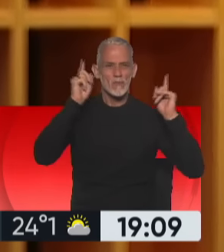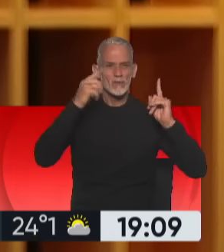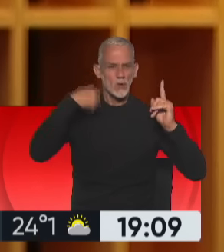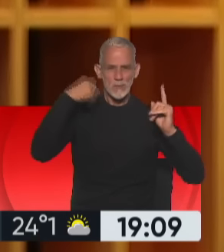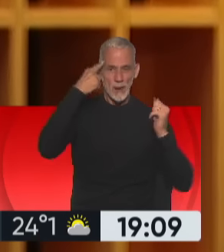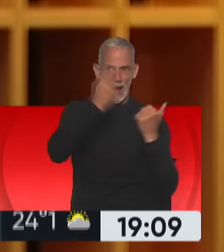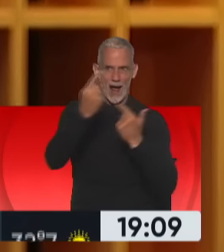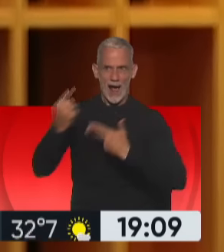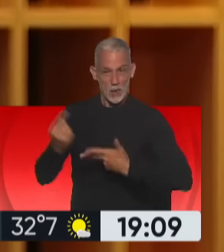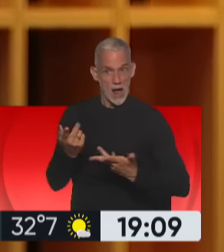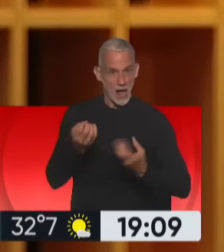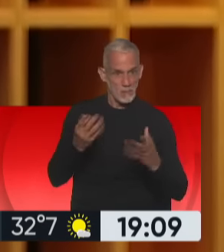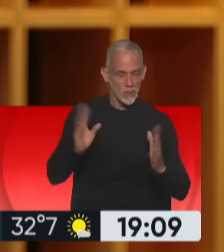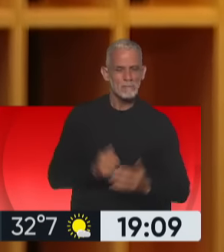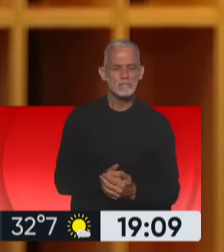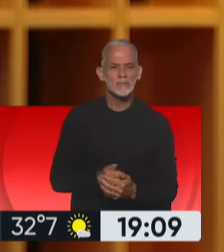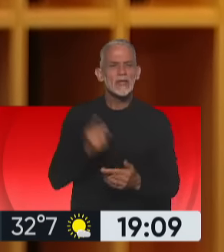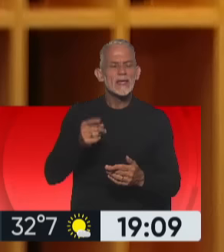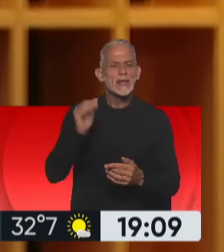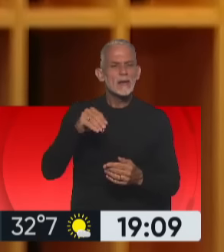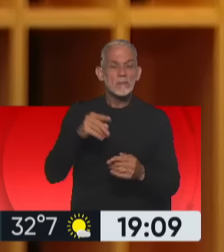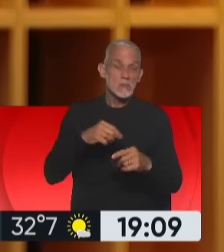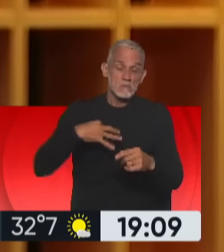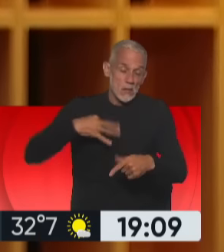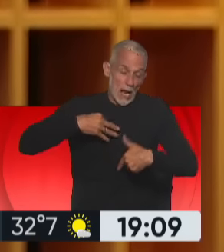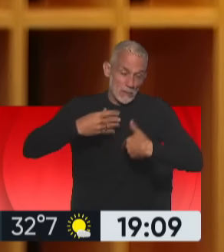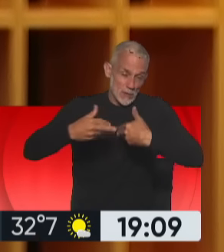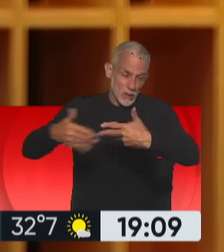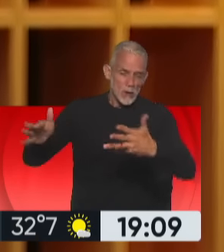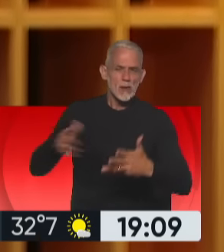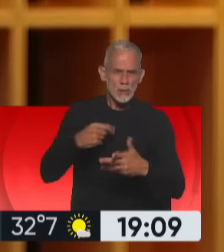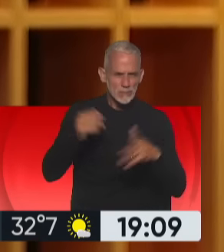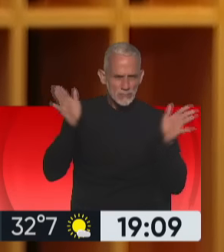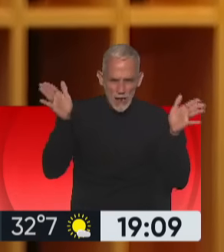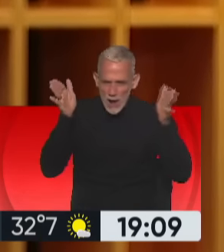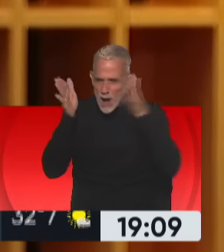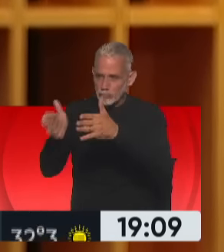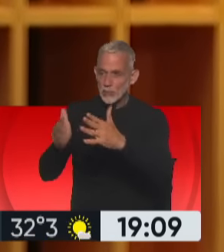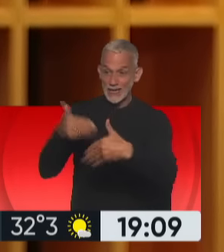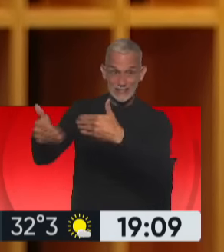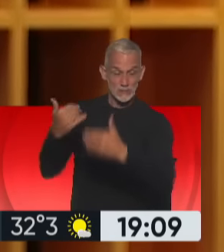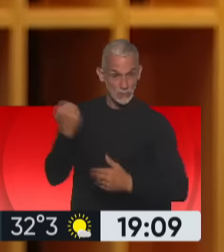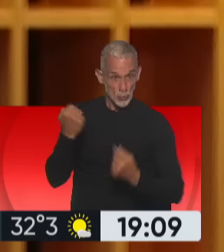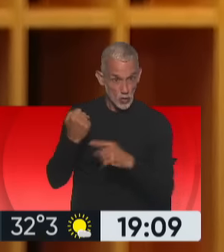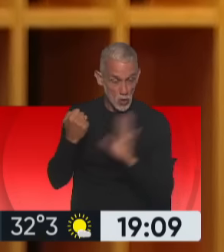eso, después los devenires de la vida me llevó a especializarme en crecimiento económico